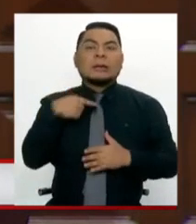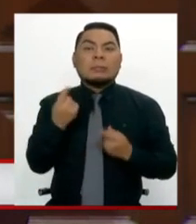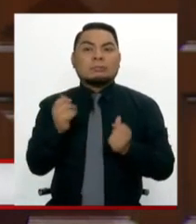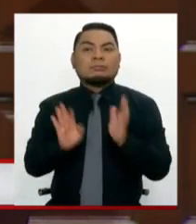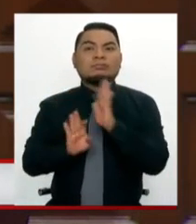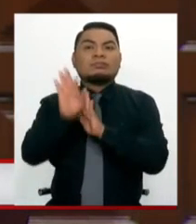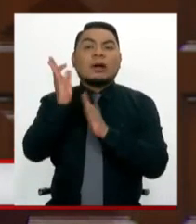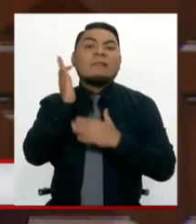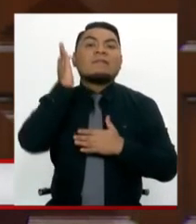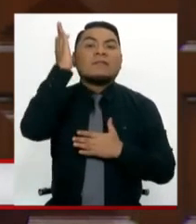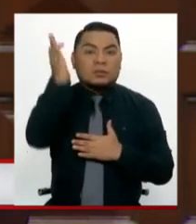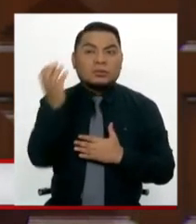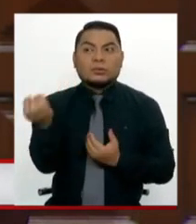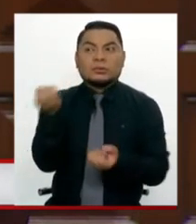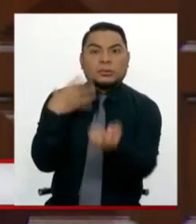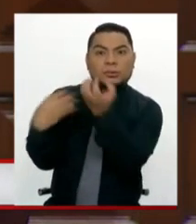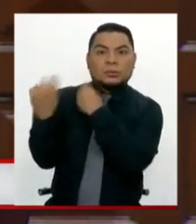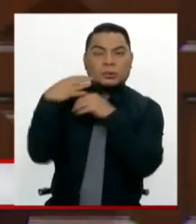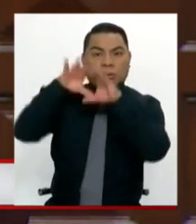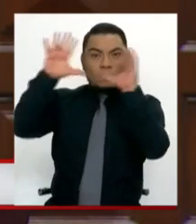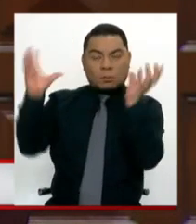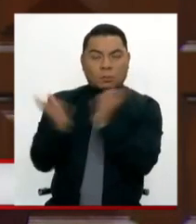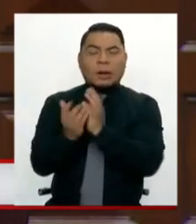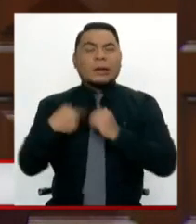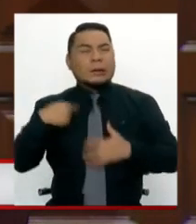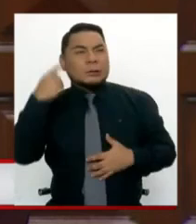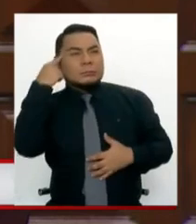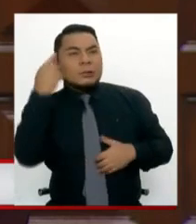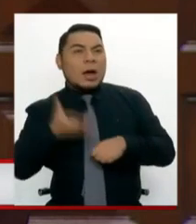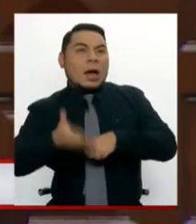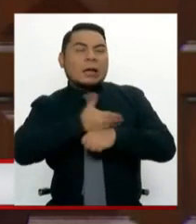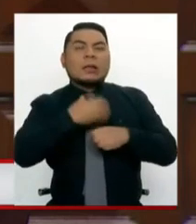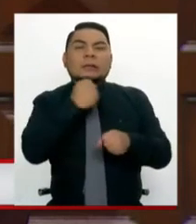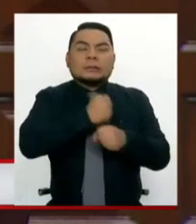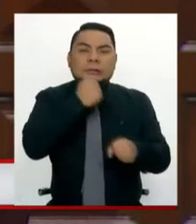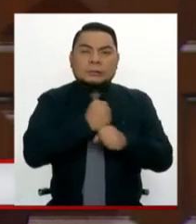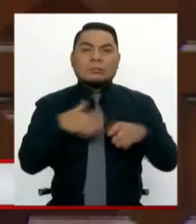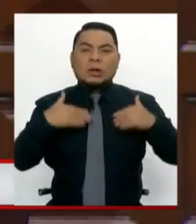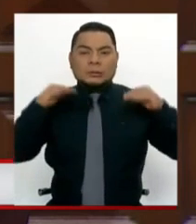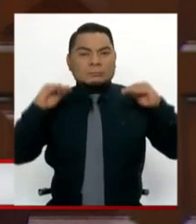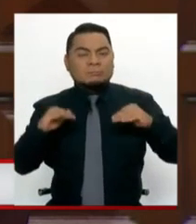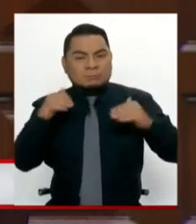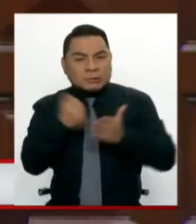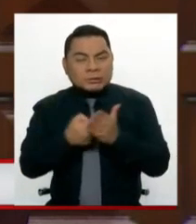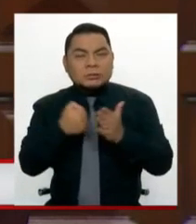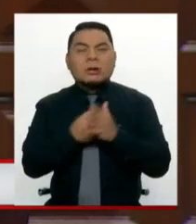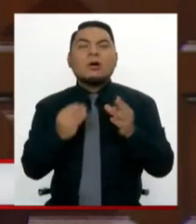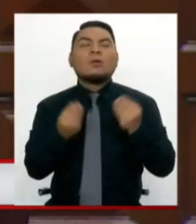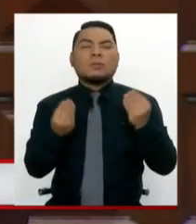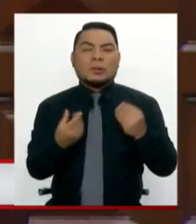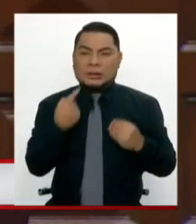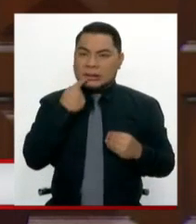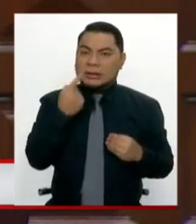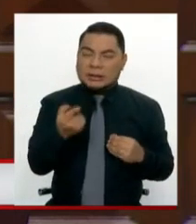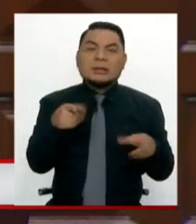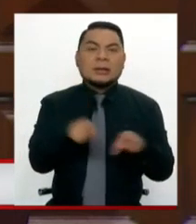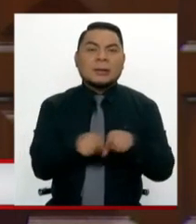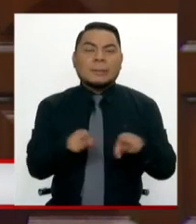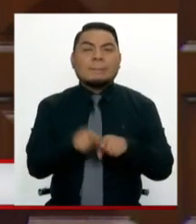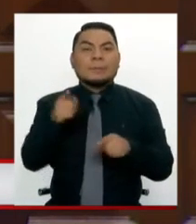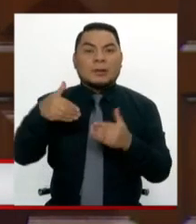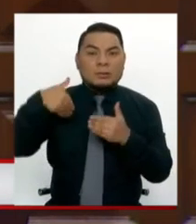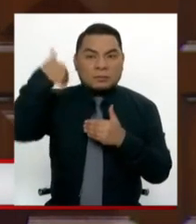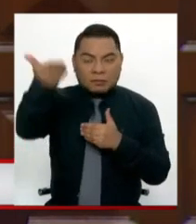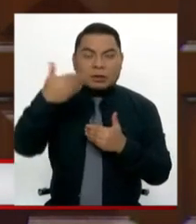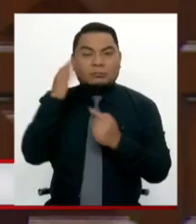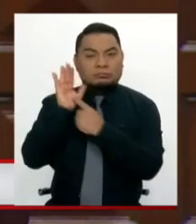tomado medidas que han amortiguado mayores efectos negativos. Todo esto, como lo que se expresará